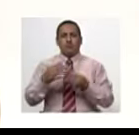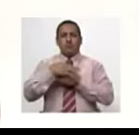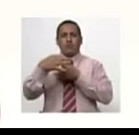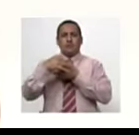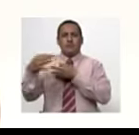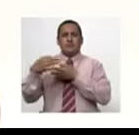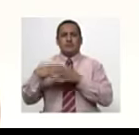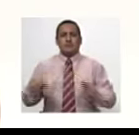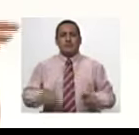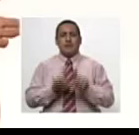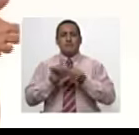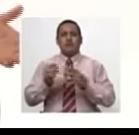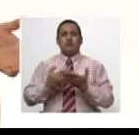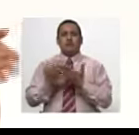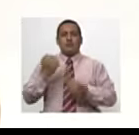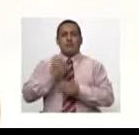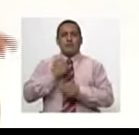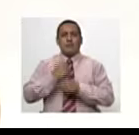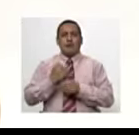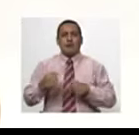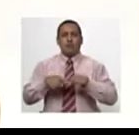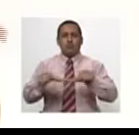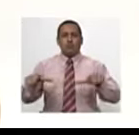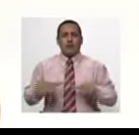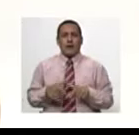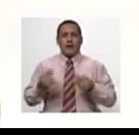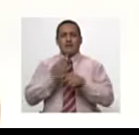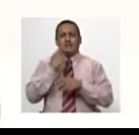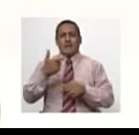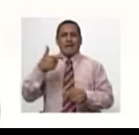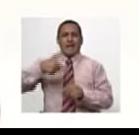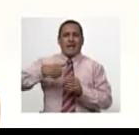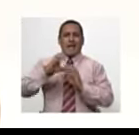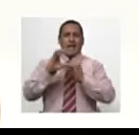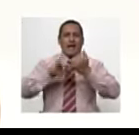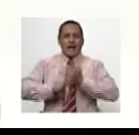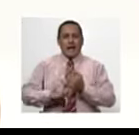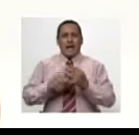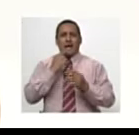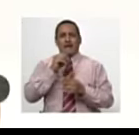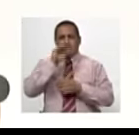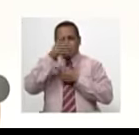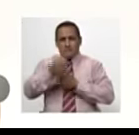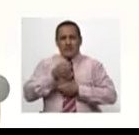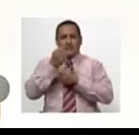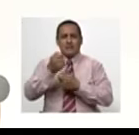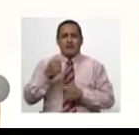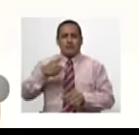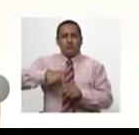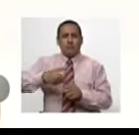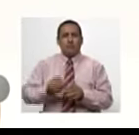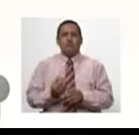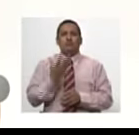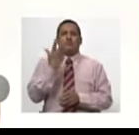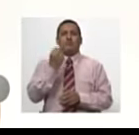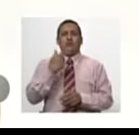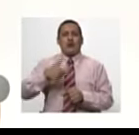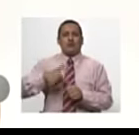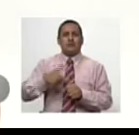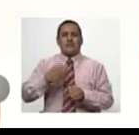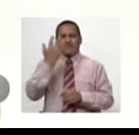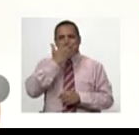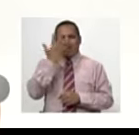que donde están los yacimientos mineros o petroleros o el gas, ¿no? Algún tipo de prioridad. ¿No? Tiene que haber, pero no puede ser pues